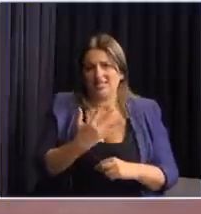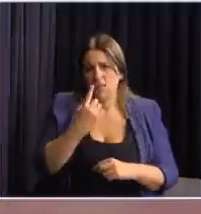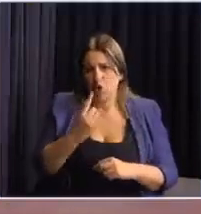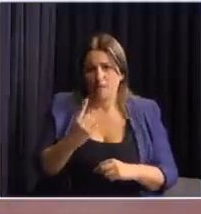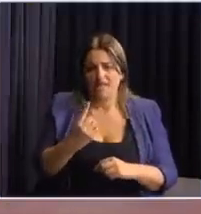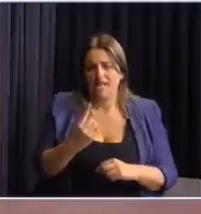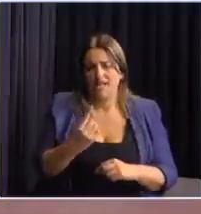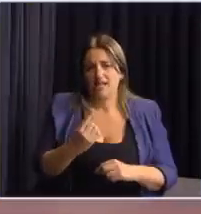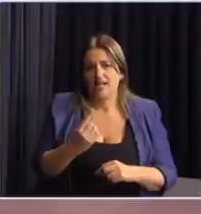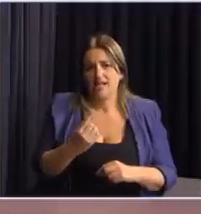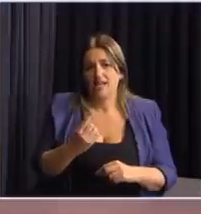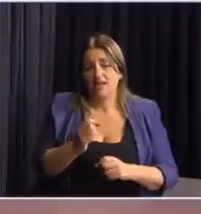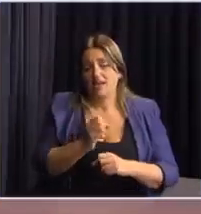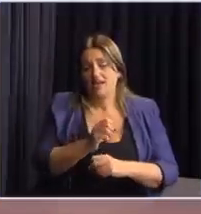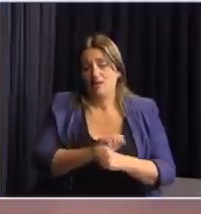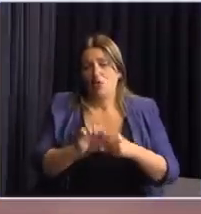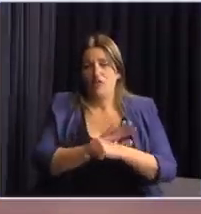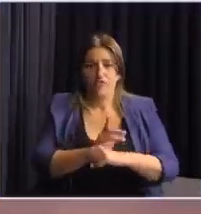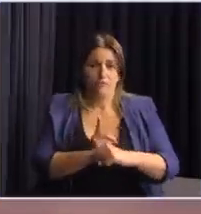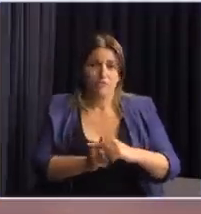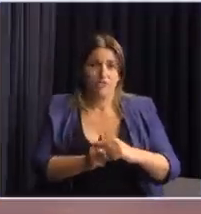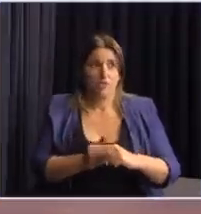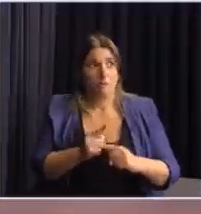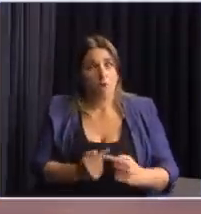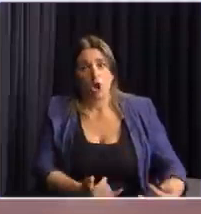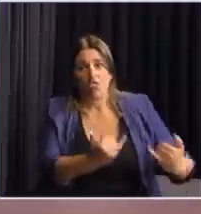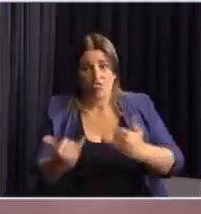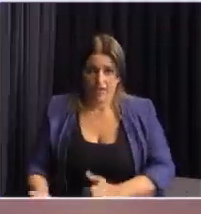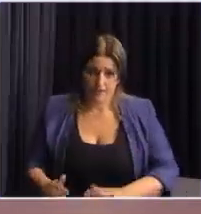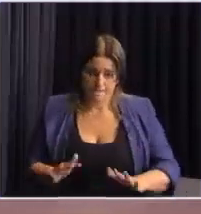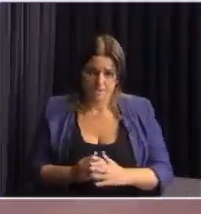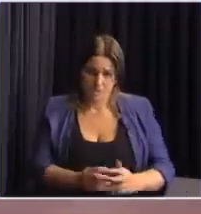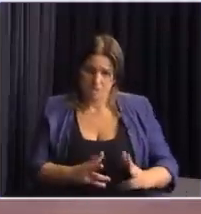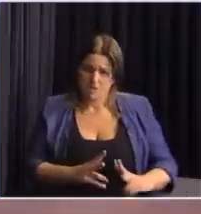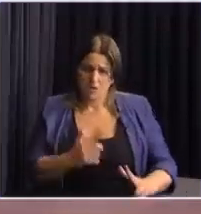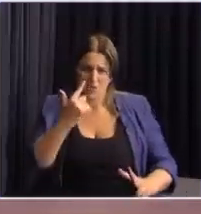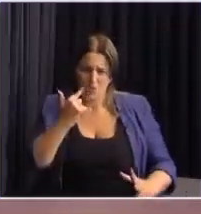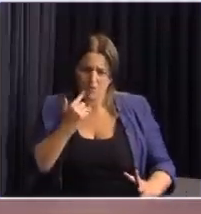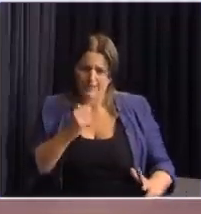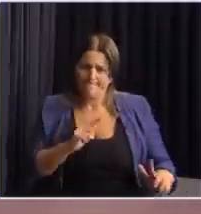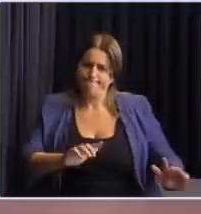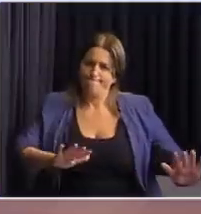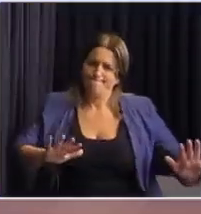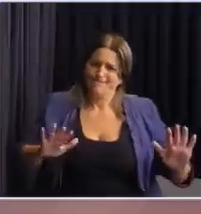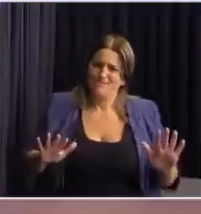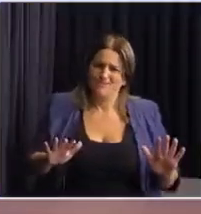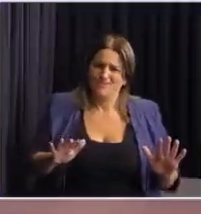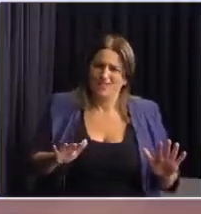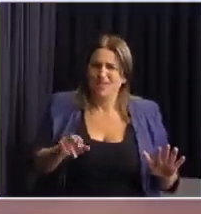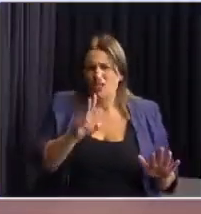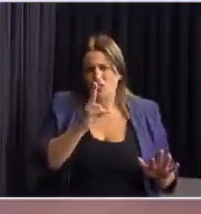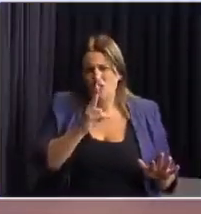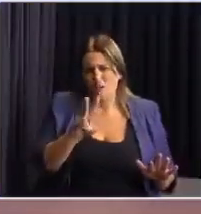casos diarios. Tengo un pequeño matiz con los números que tú decías. Estamos más cerca de